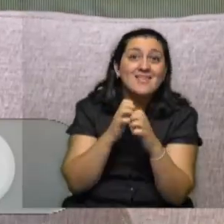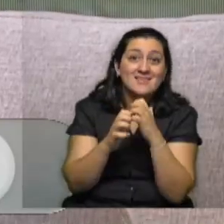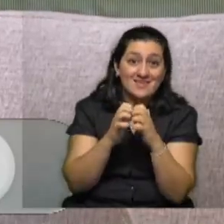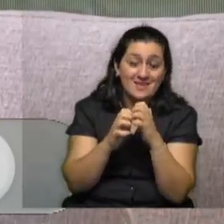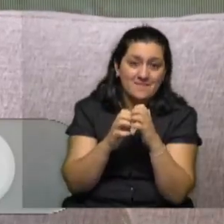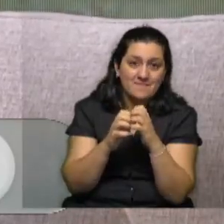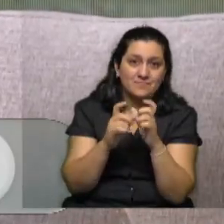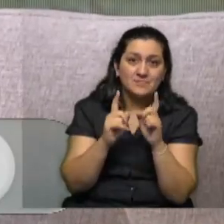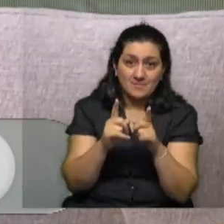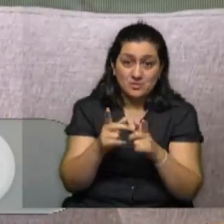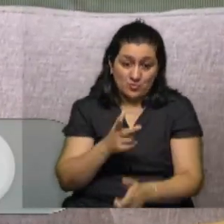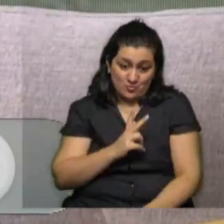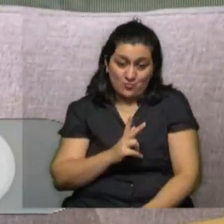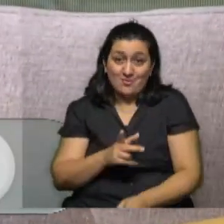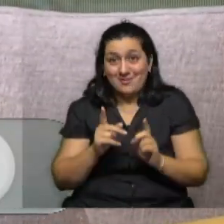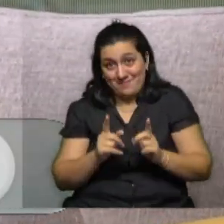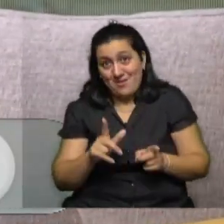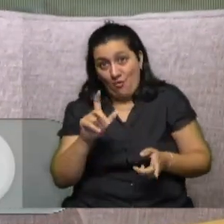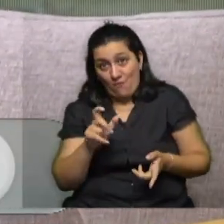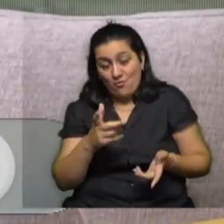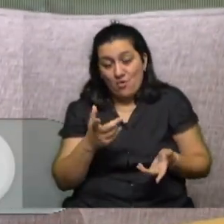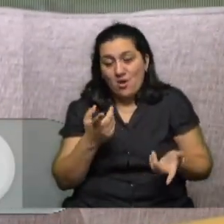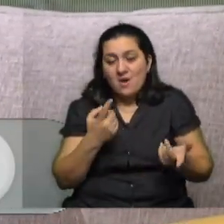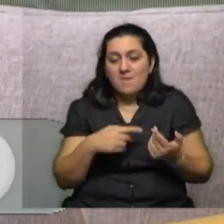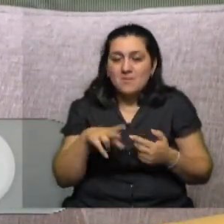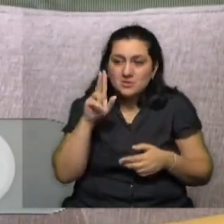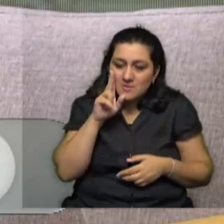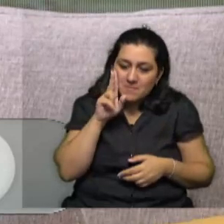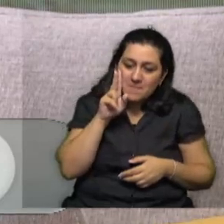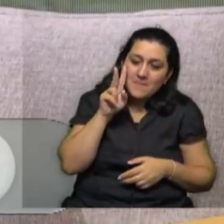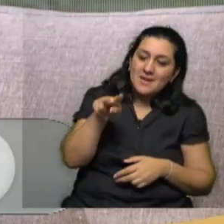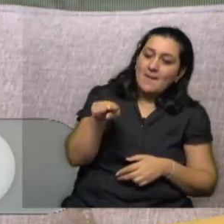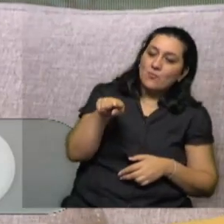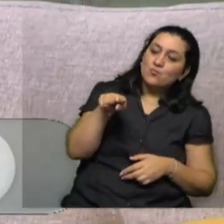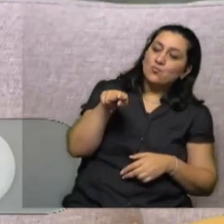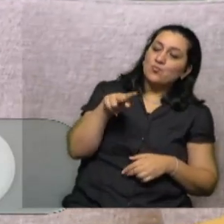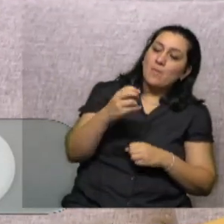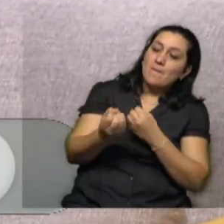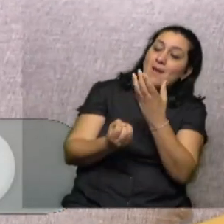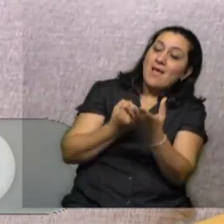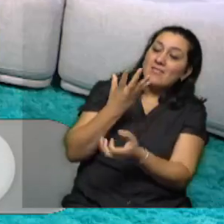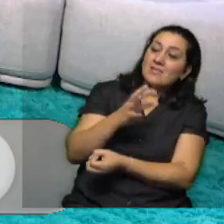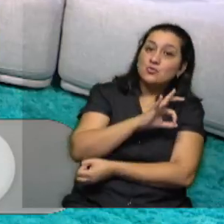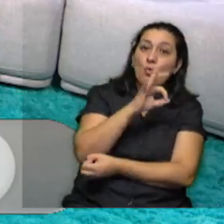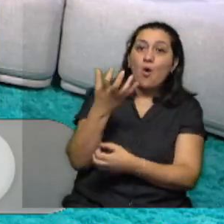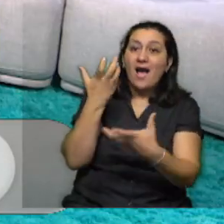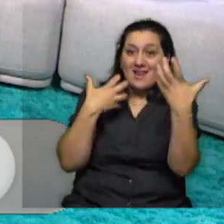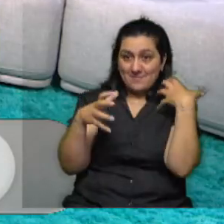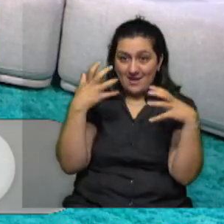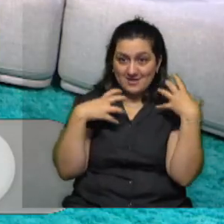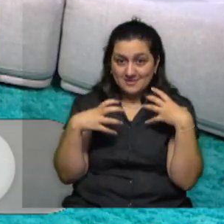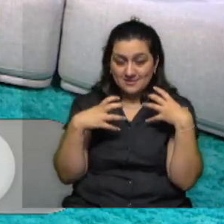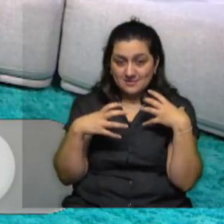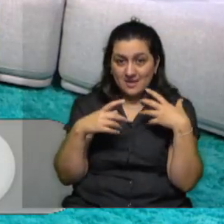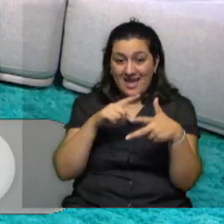ellos, ¿no? También sobre los seres humanos, ¿no? Pero bueno, vemos desde afuera hacia afuera plantas y animales fundamentalmente. De estas tres